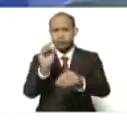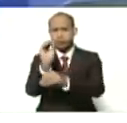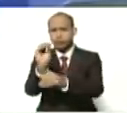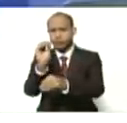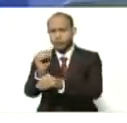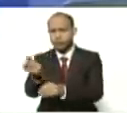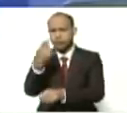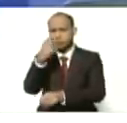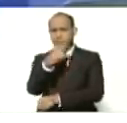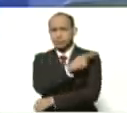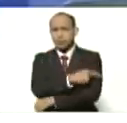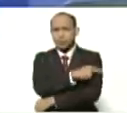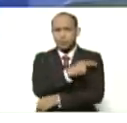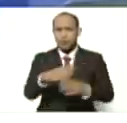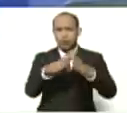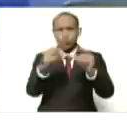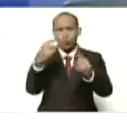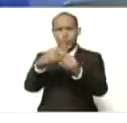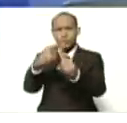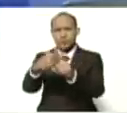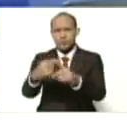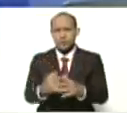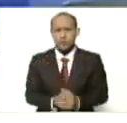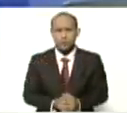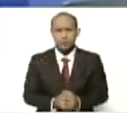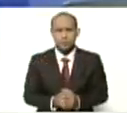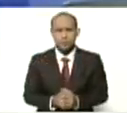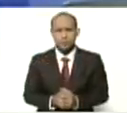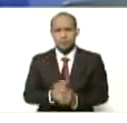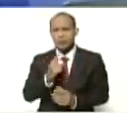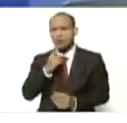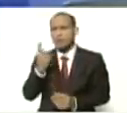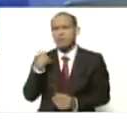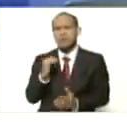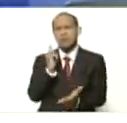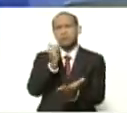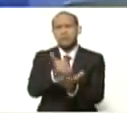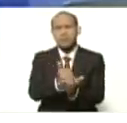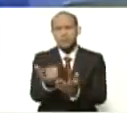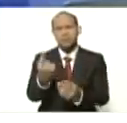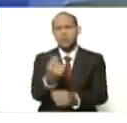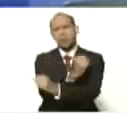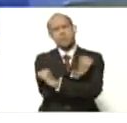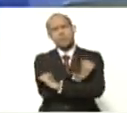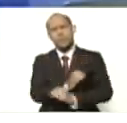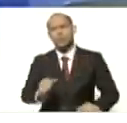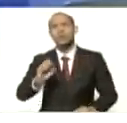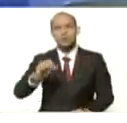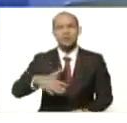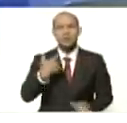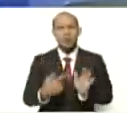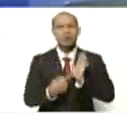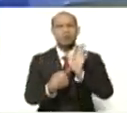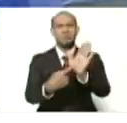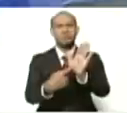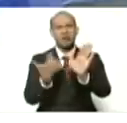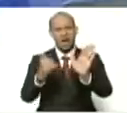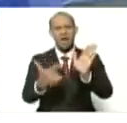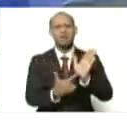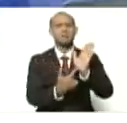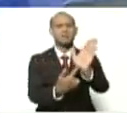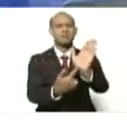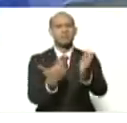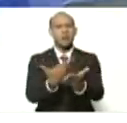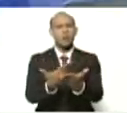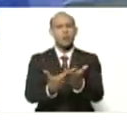hospitalización de todos los casos me decían en un principio no eso es imposible pues demostramos que era posible ahora amerita un gran